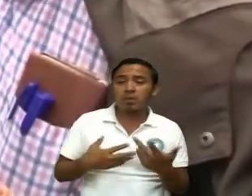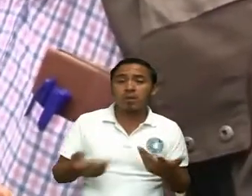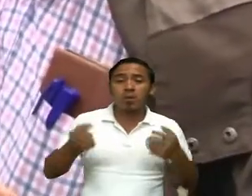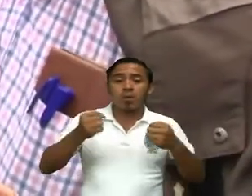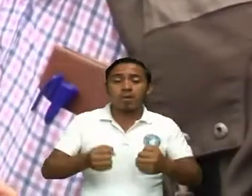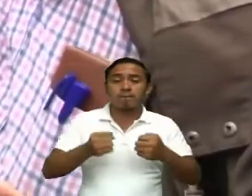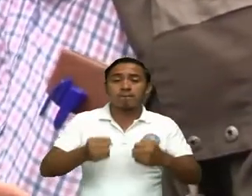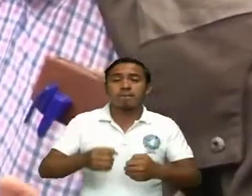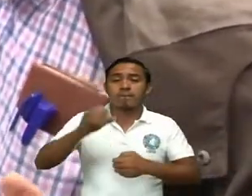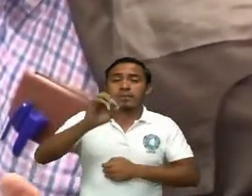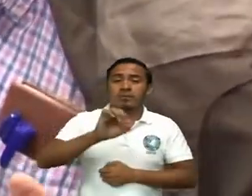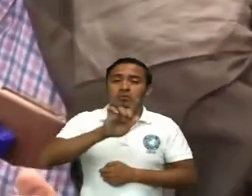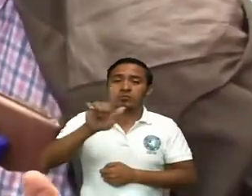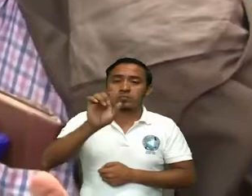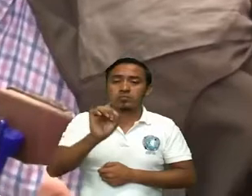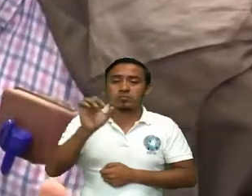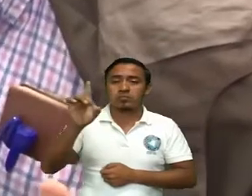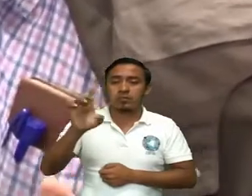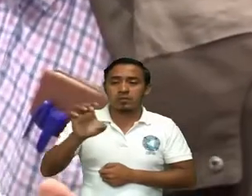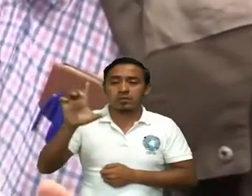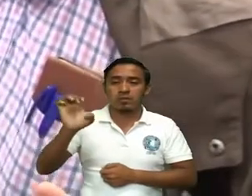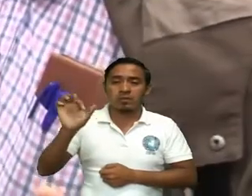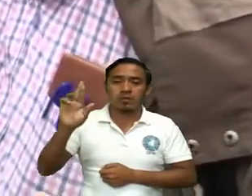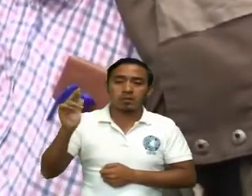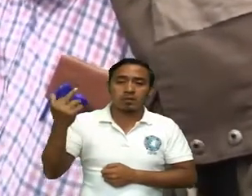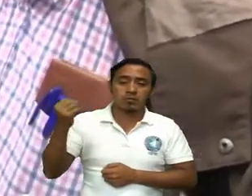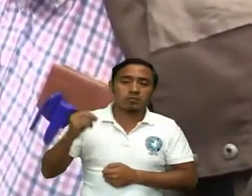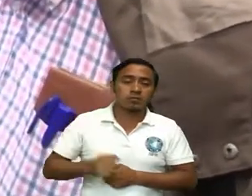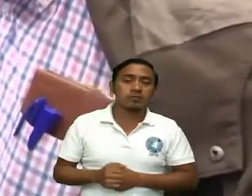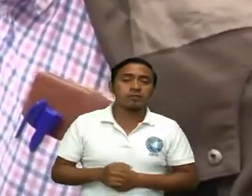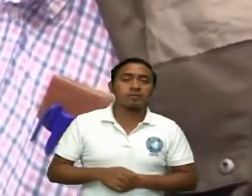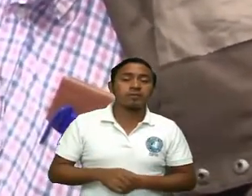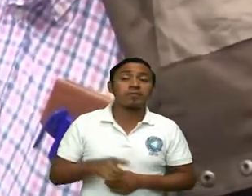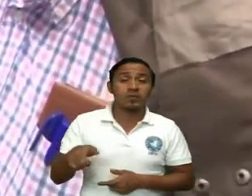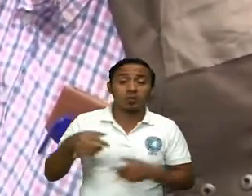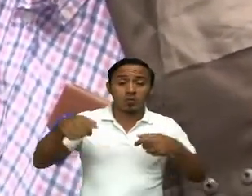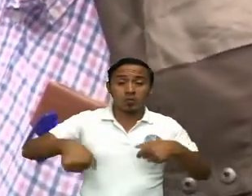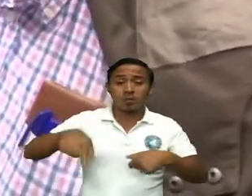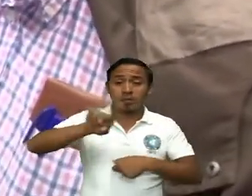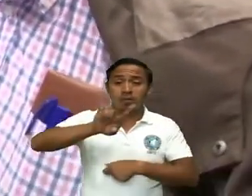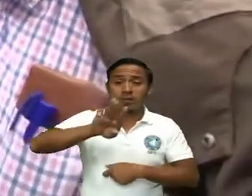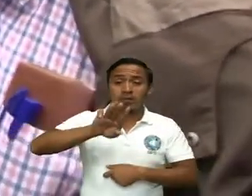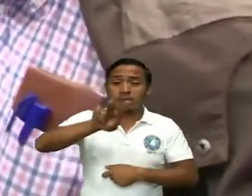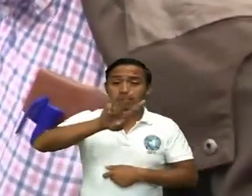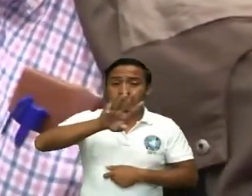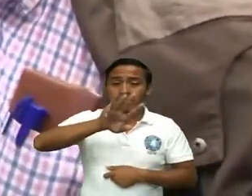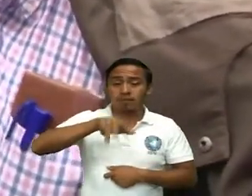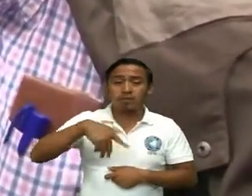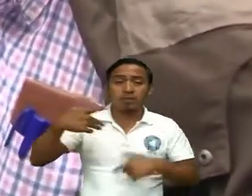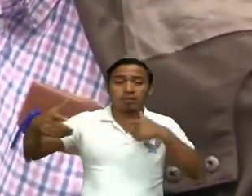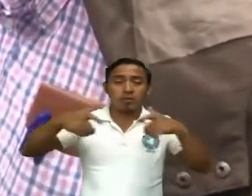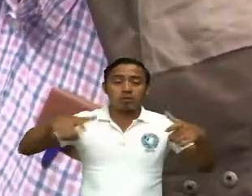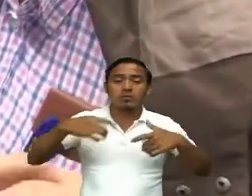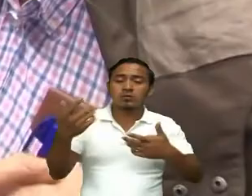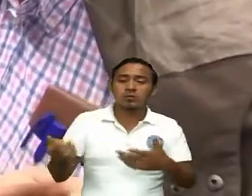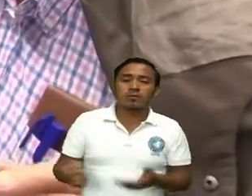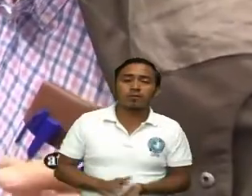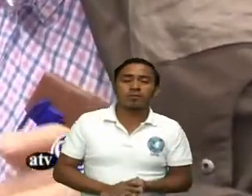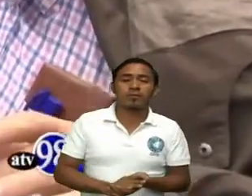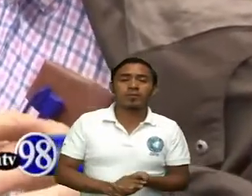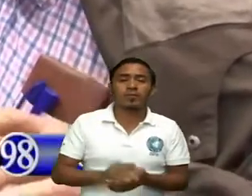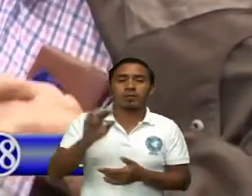Tesoro Humano de la Cultura de Nicaragua, Otto de la Rocha, quien este 23 de agosto arribó a su cumpleaños